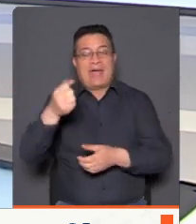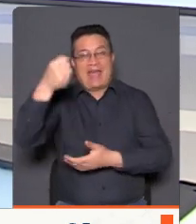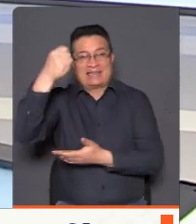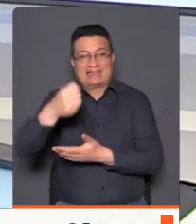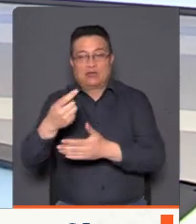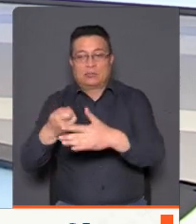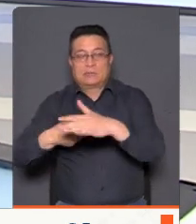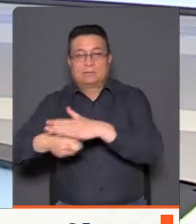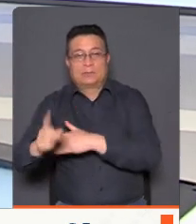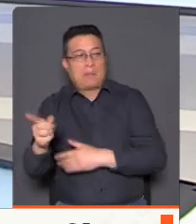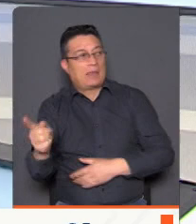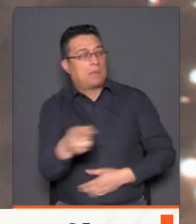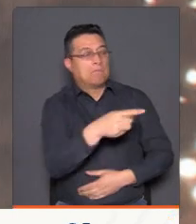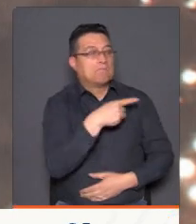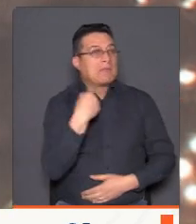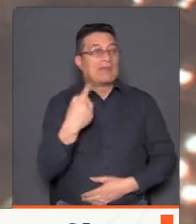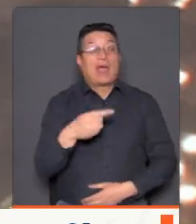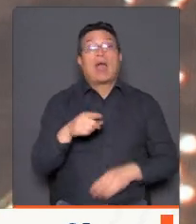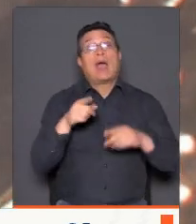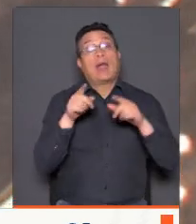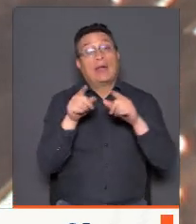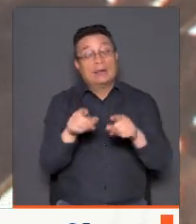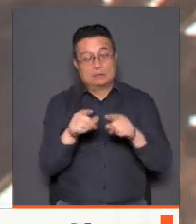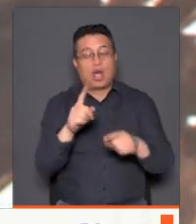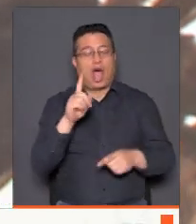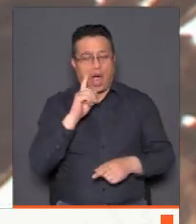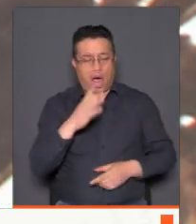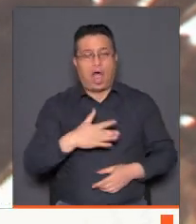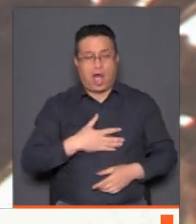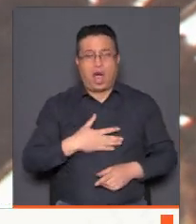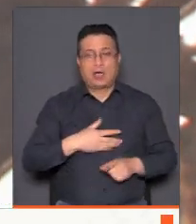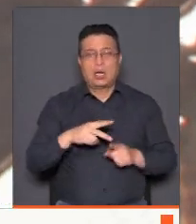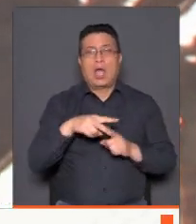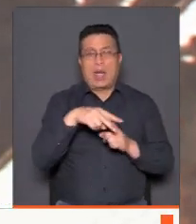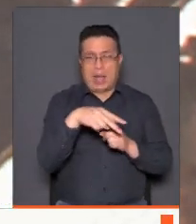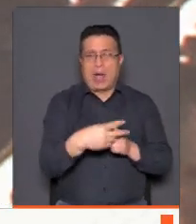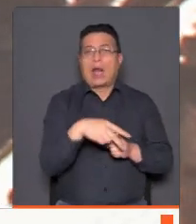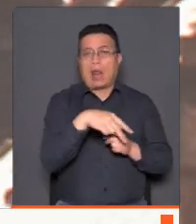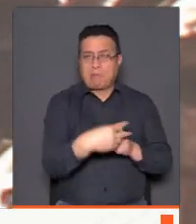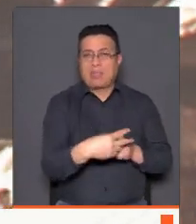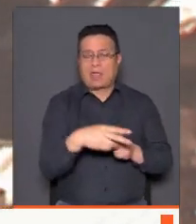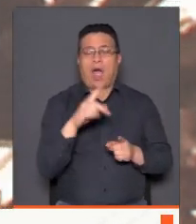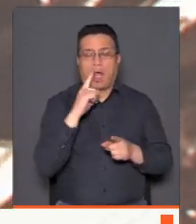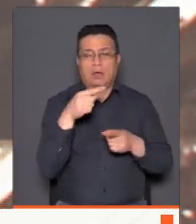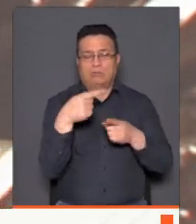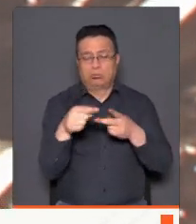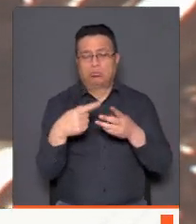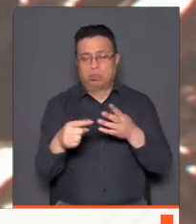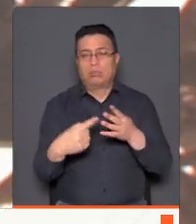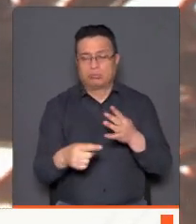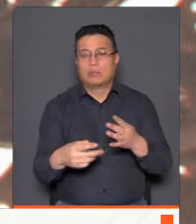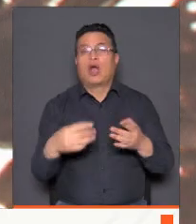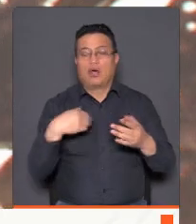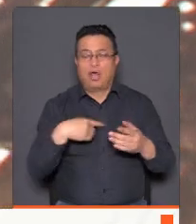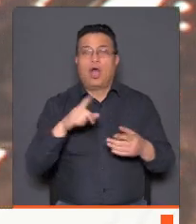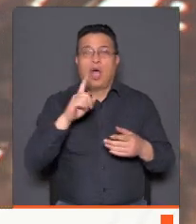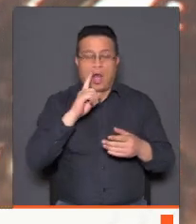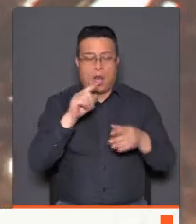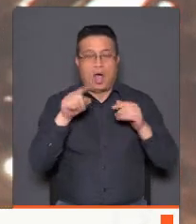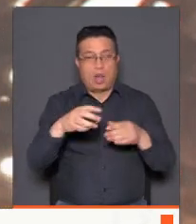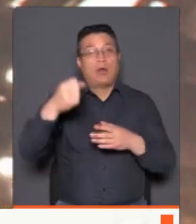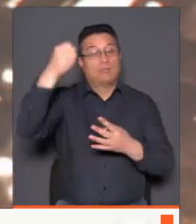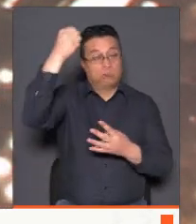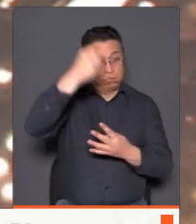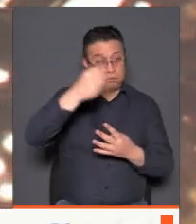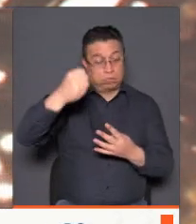en sus manos, general? Yo creo que tenemos herramientas. Hay herramientas, evidentemente, que lo que primero que hay que entender que el delito de homicidio también ha ido